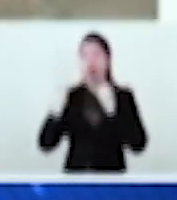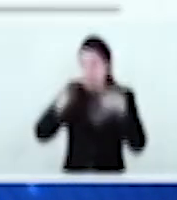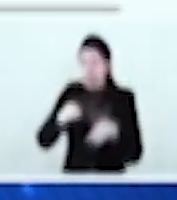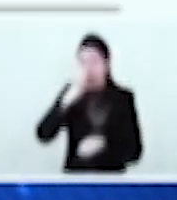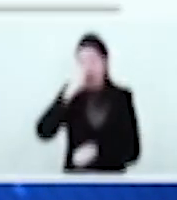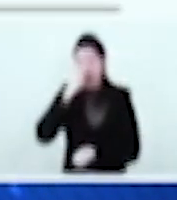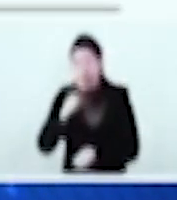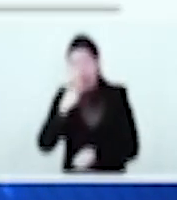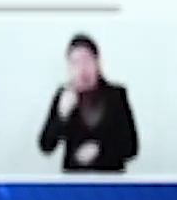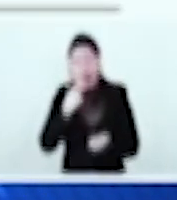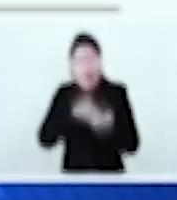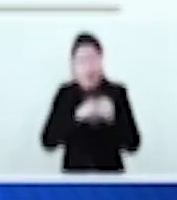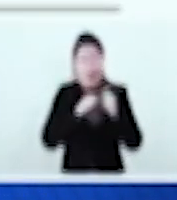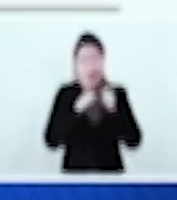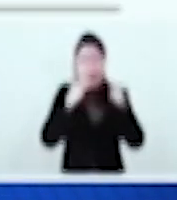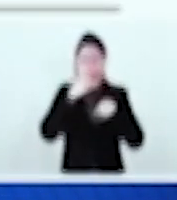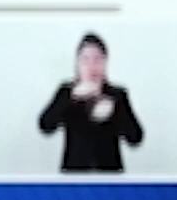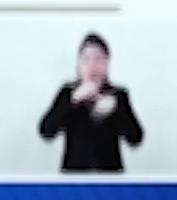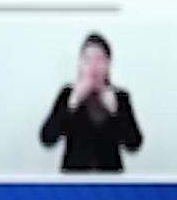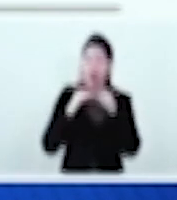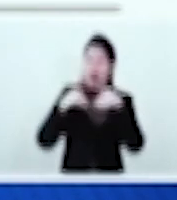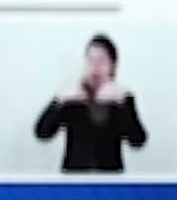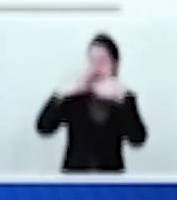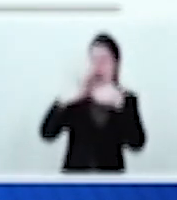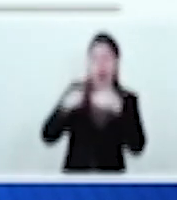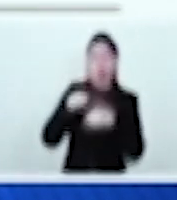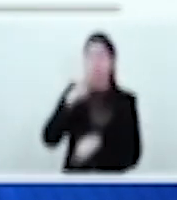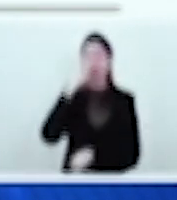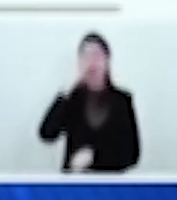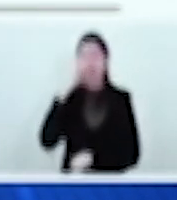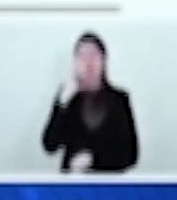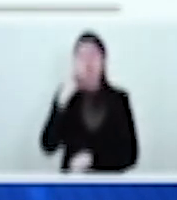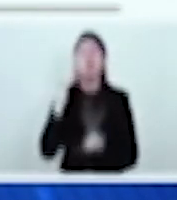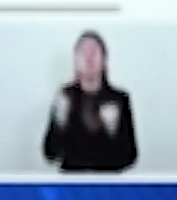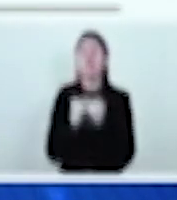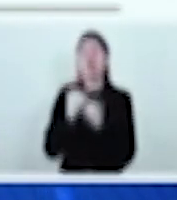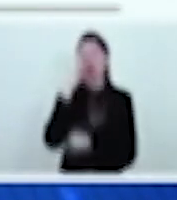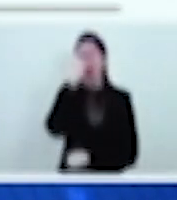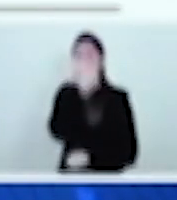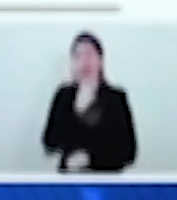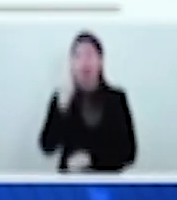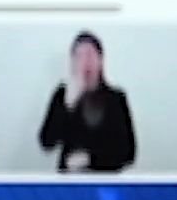es importantísimo señalar, el diseño original, es decir, el trazo original era